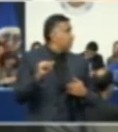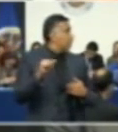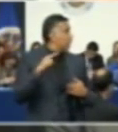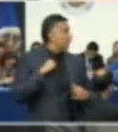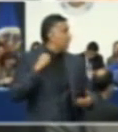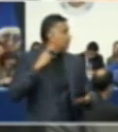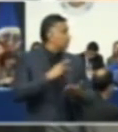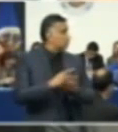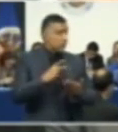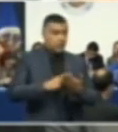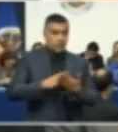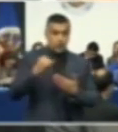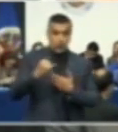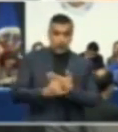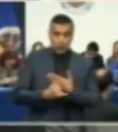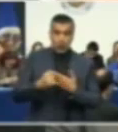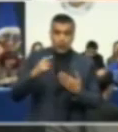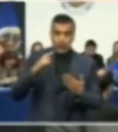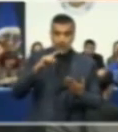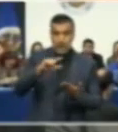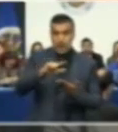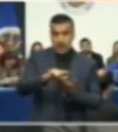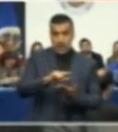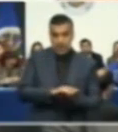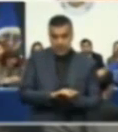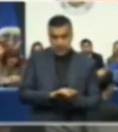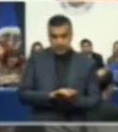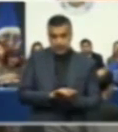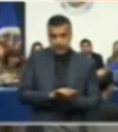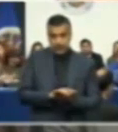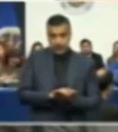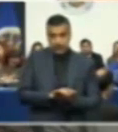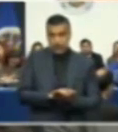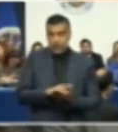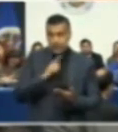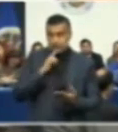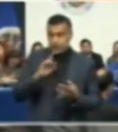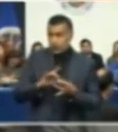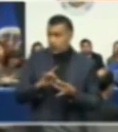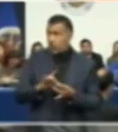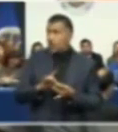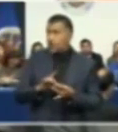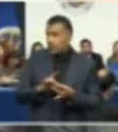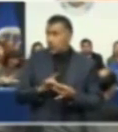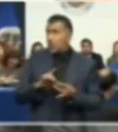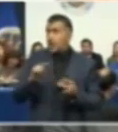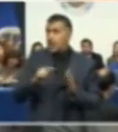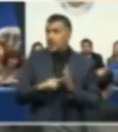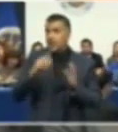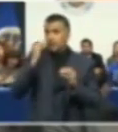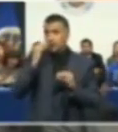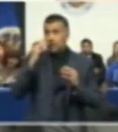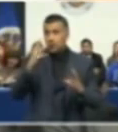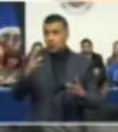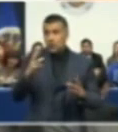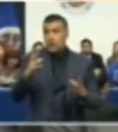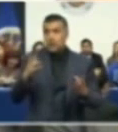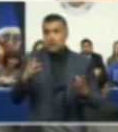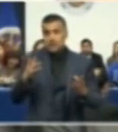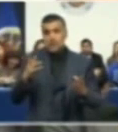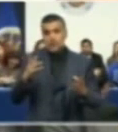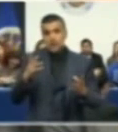la aprobación del proyecto de ley que nos ha hecho mención, pero entonces que esta información se sirvan